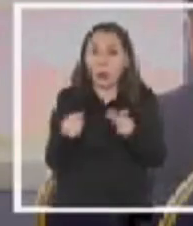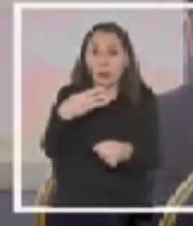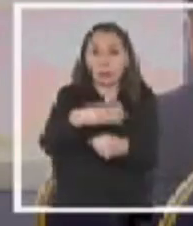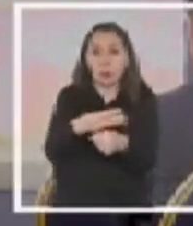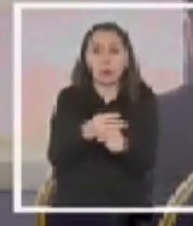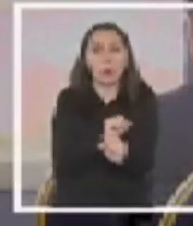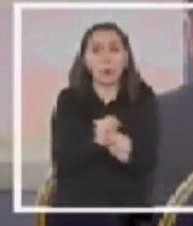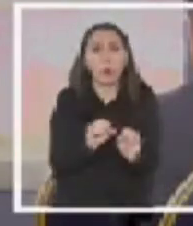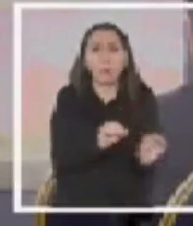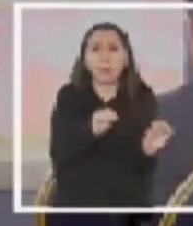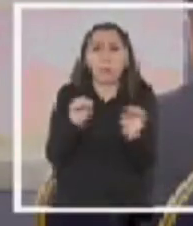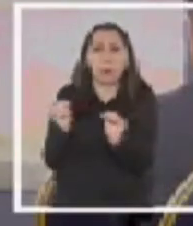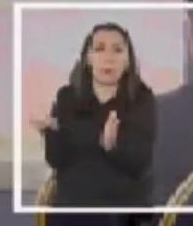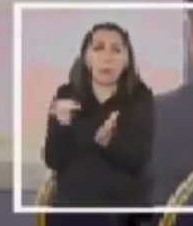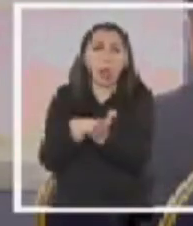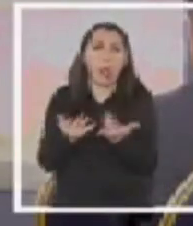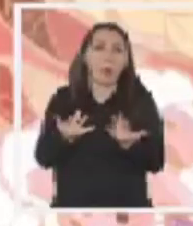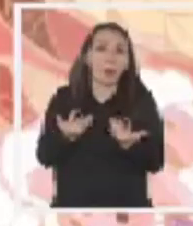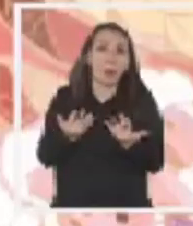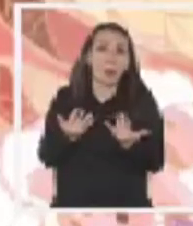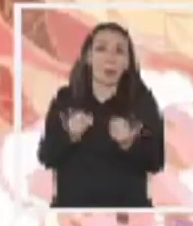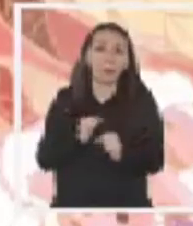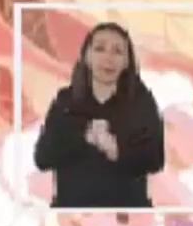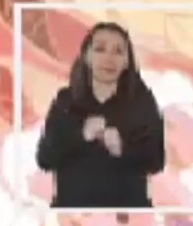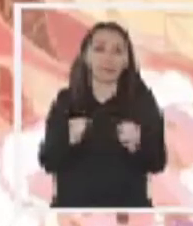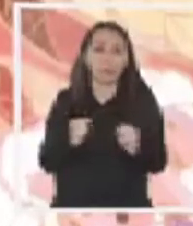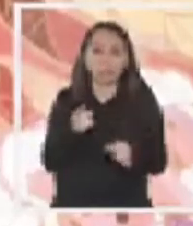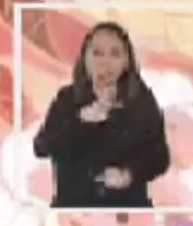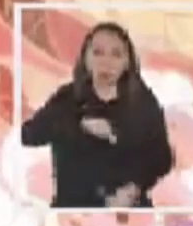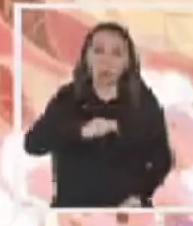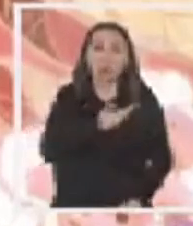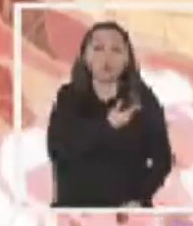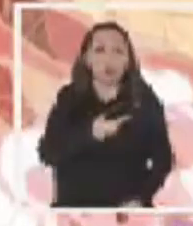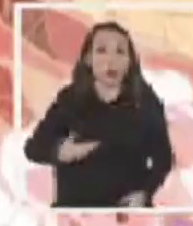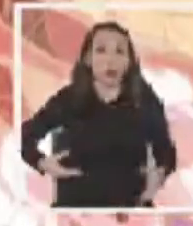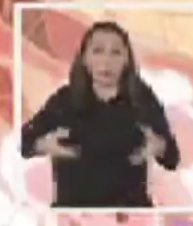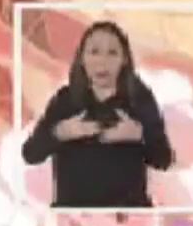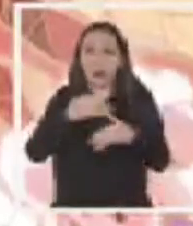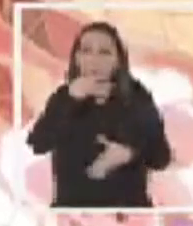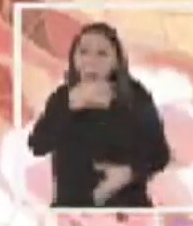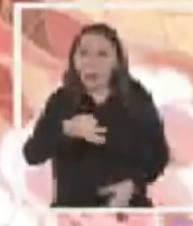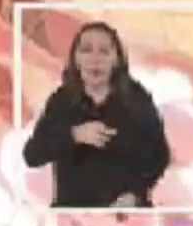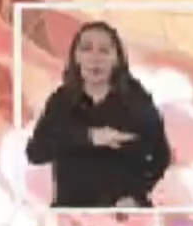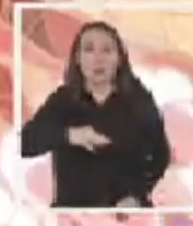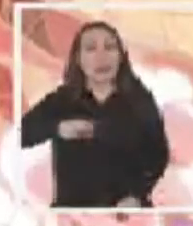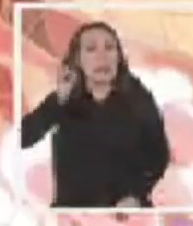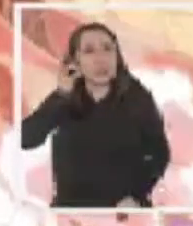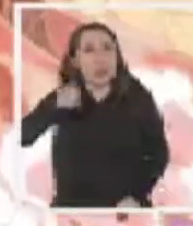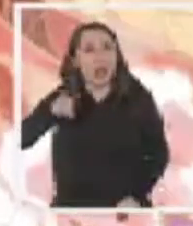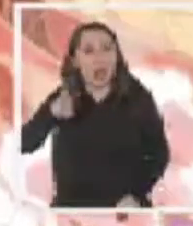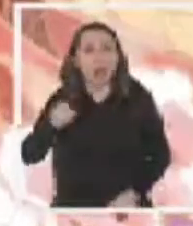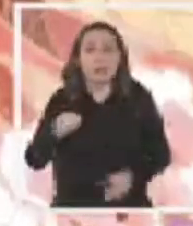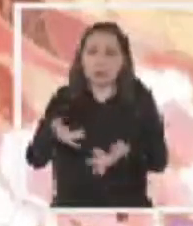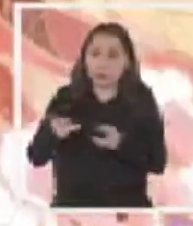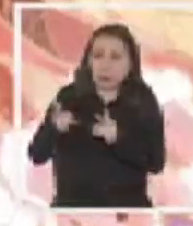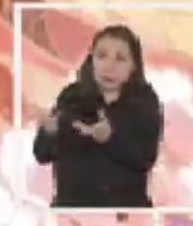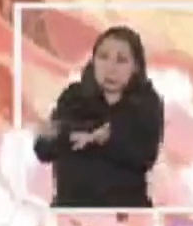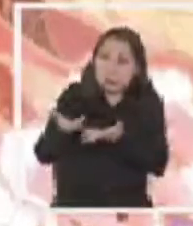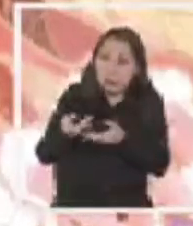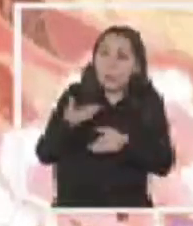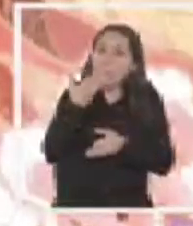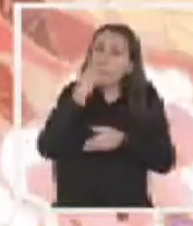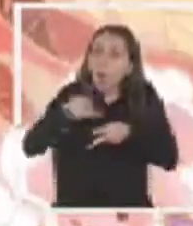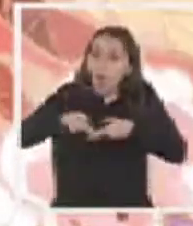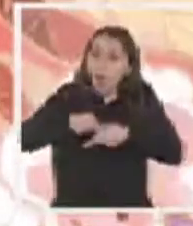no pueden seguir esperando nosotros como gobierno lo hemos señalado lo ha dicho la ministra Jara estamos disponible a conversar Cuáles son las mejores herramientas